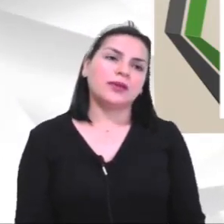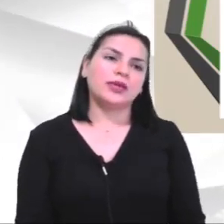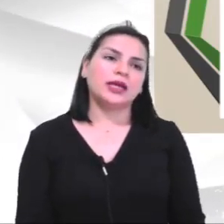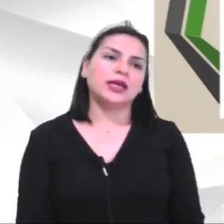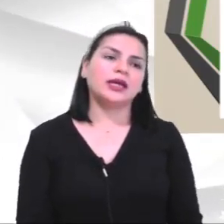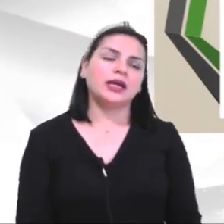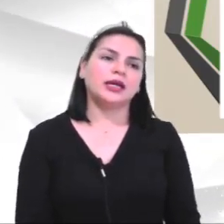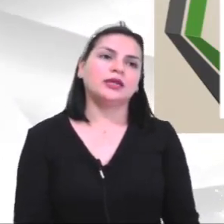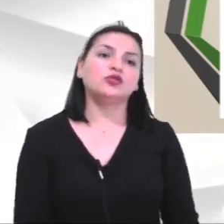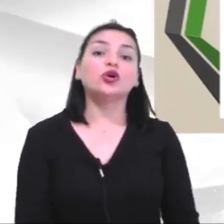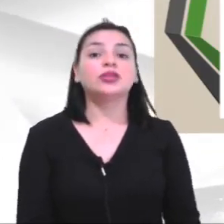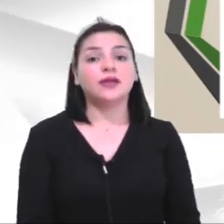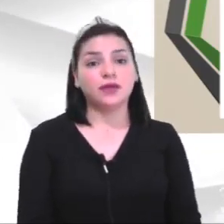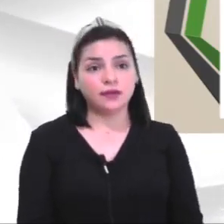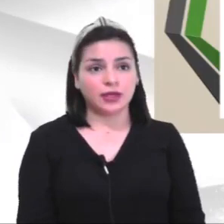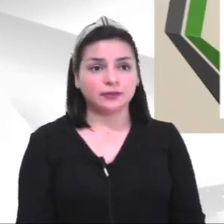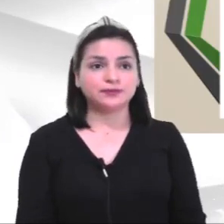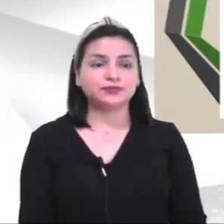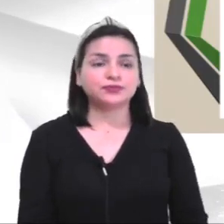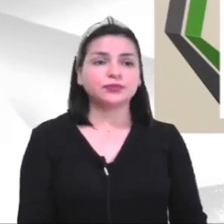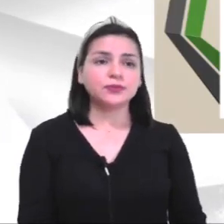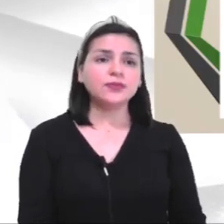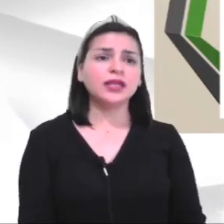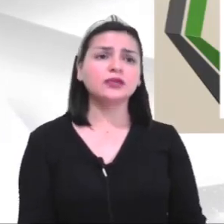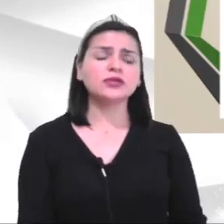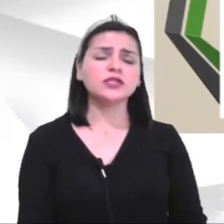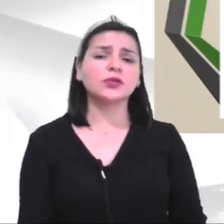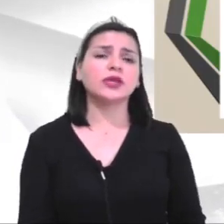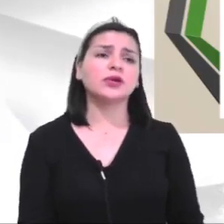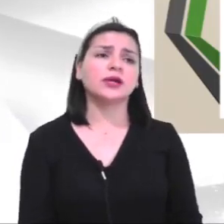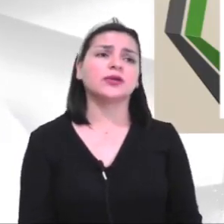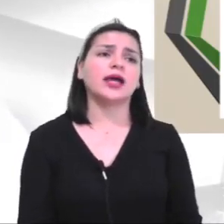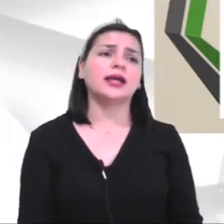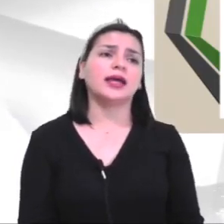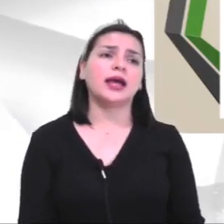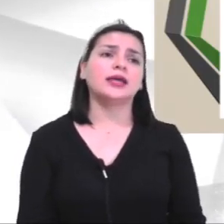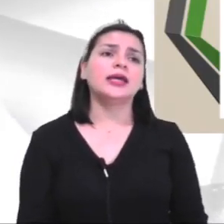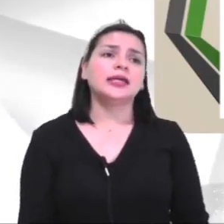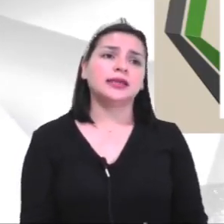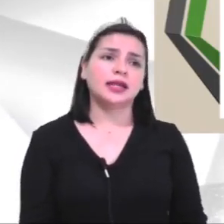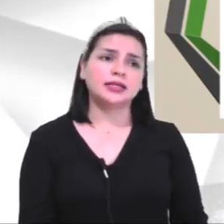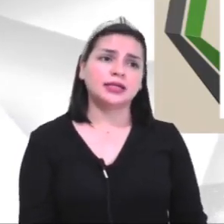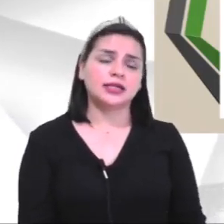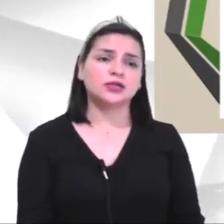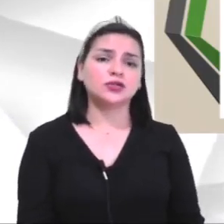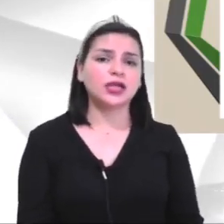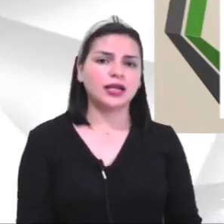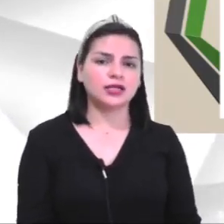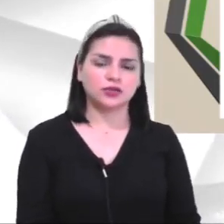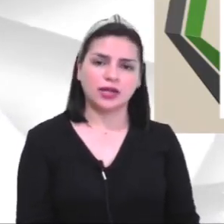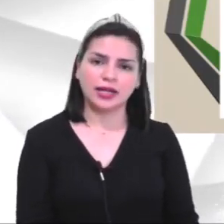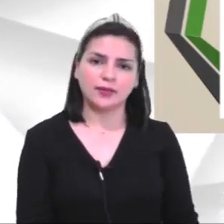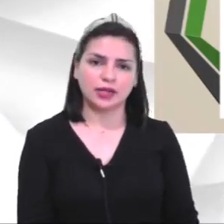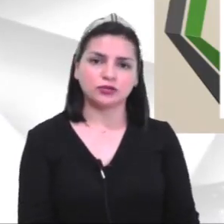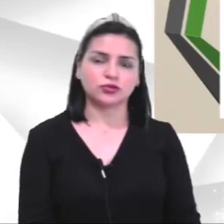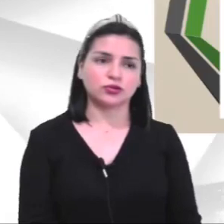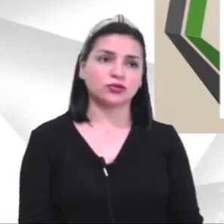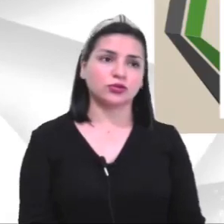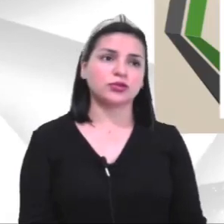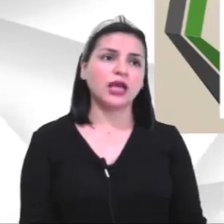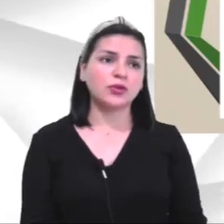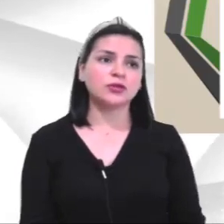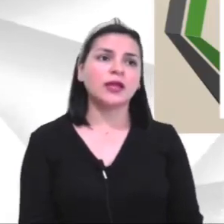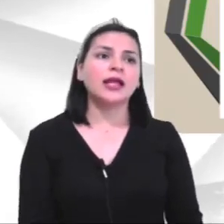o también dónde vive. Entonces podemos recordar que hay tres clases sociales que son las que más